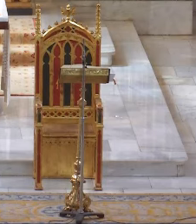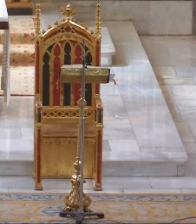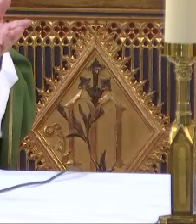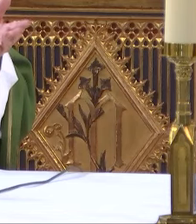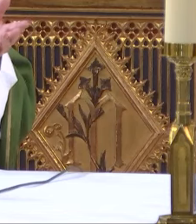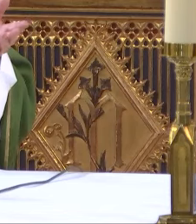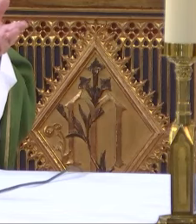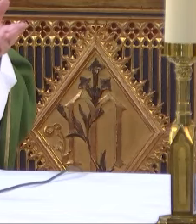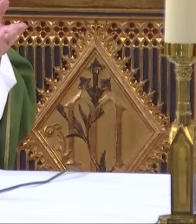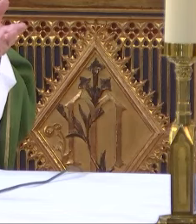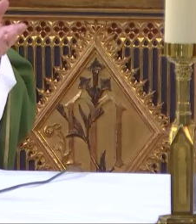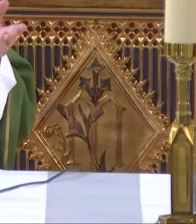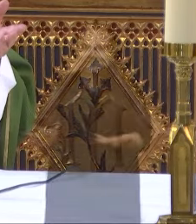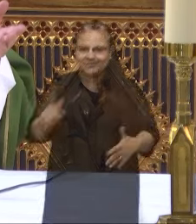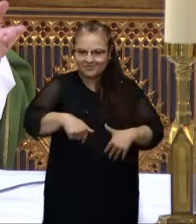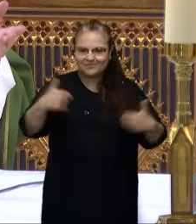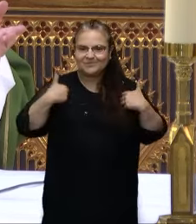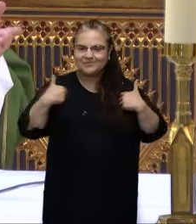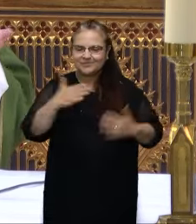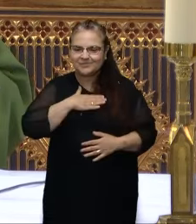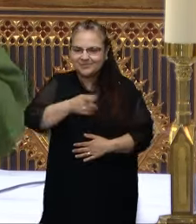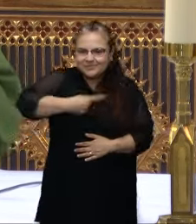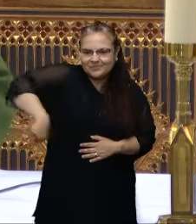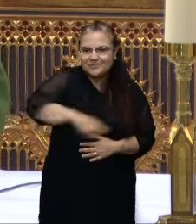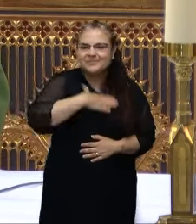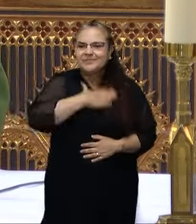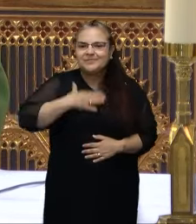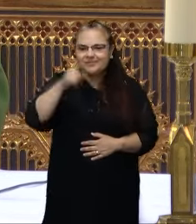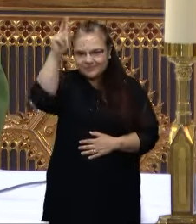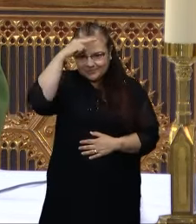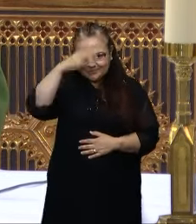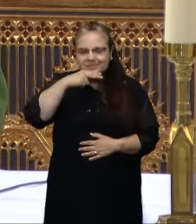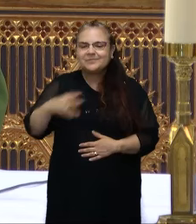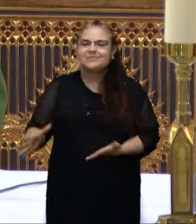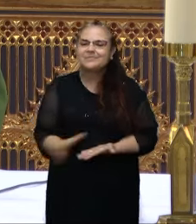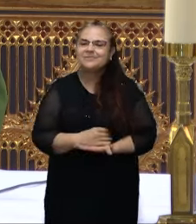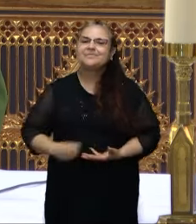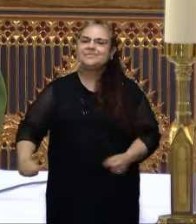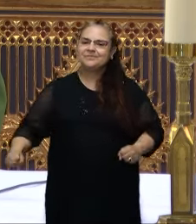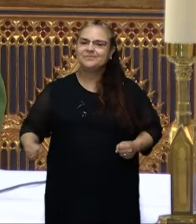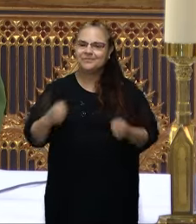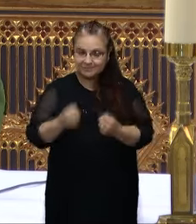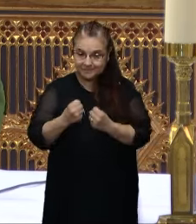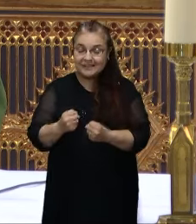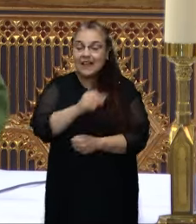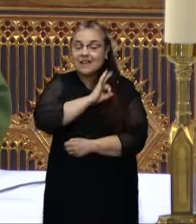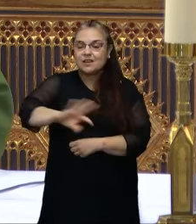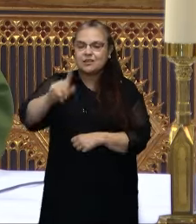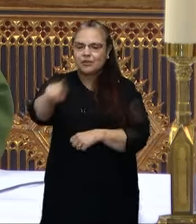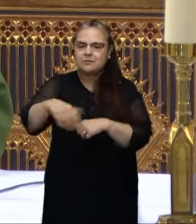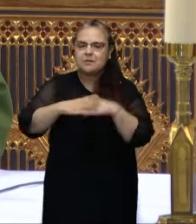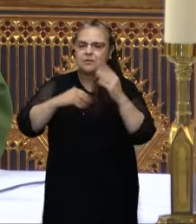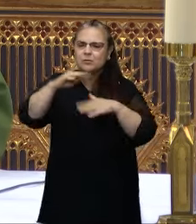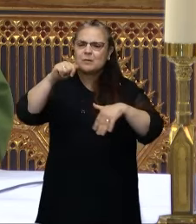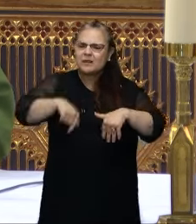Orad, hermanos, para que este sacrificio mío y vuestro sea agradable a Dios, Padre Todopoderoso.